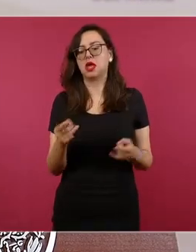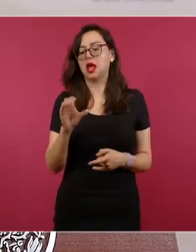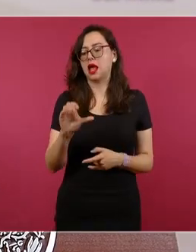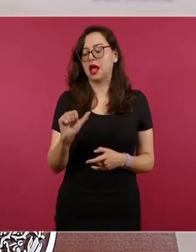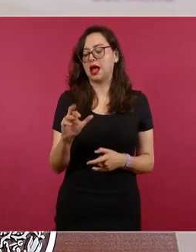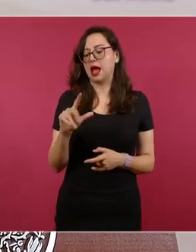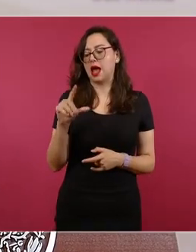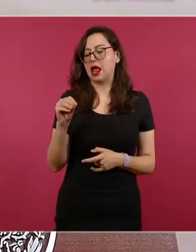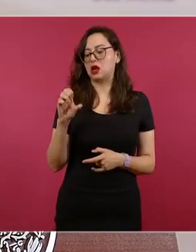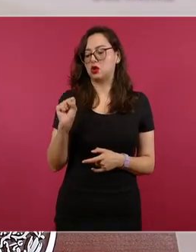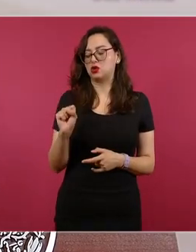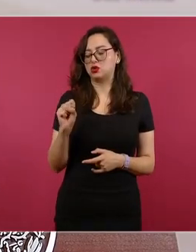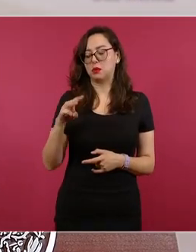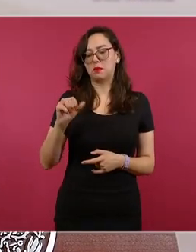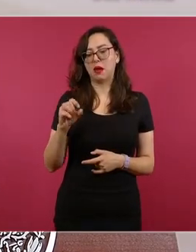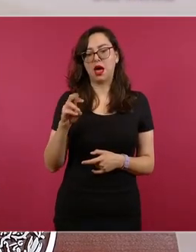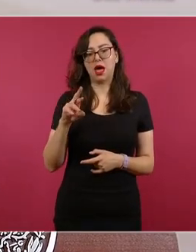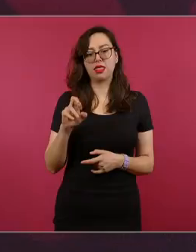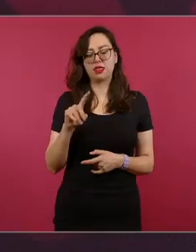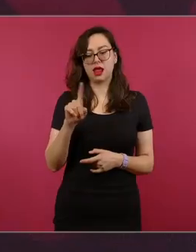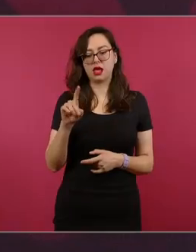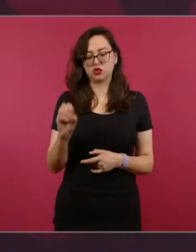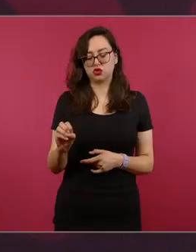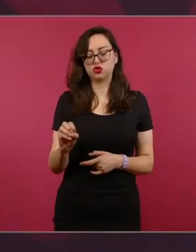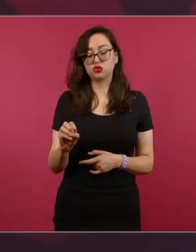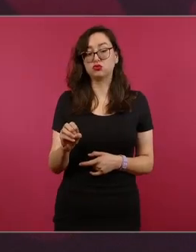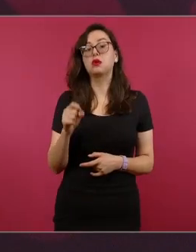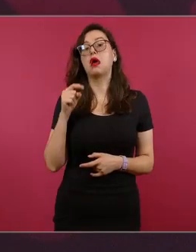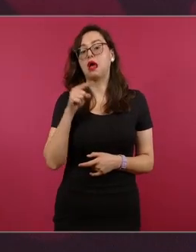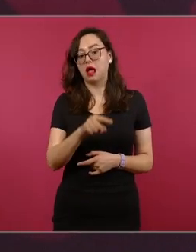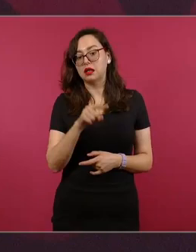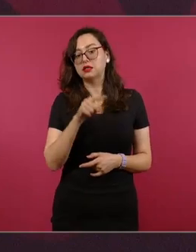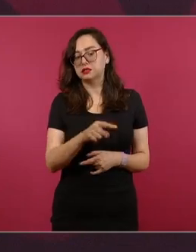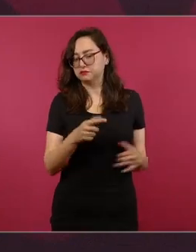de cómo yo sostengo que fue asesinado,